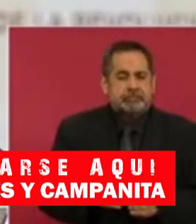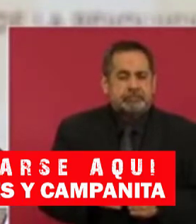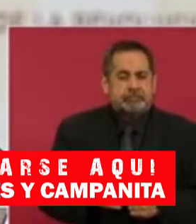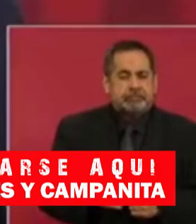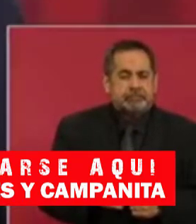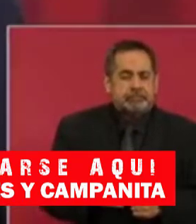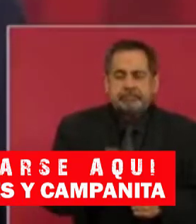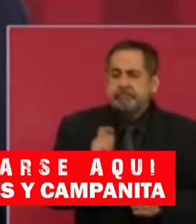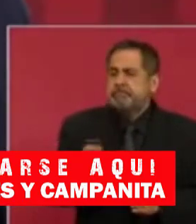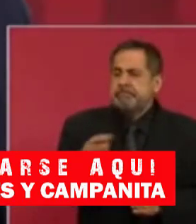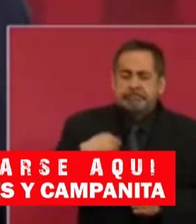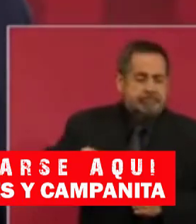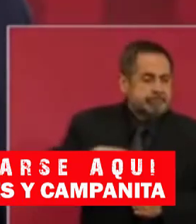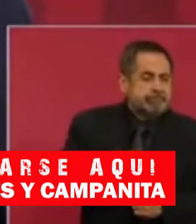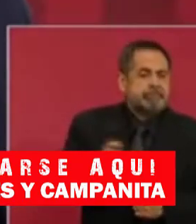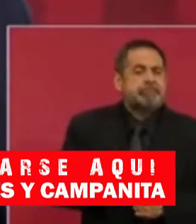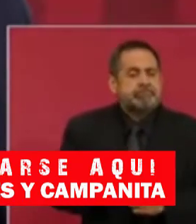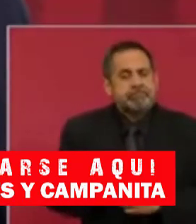tenemos